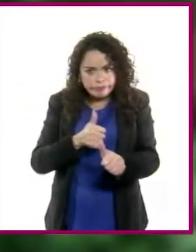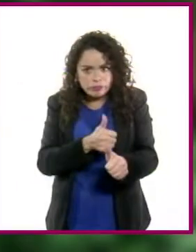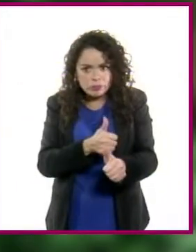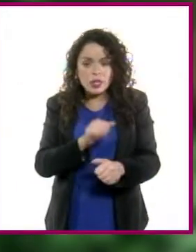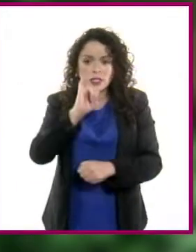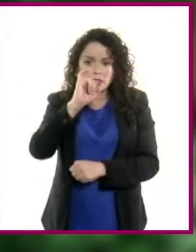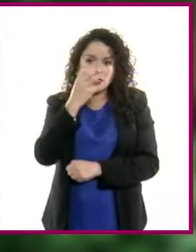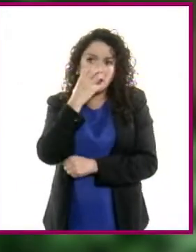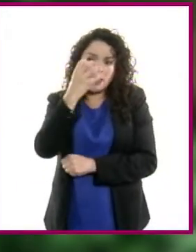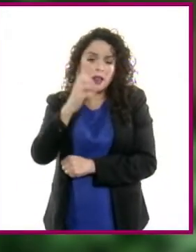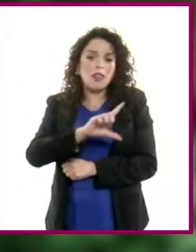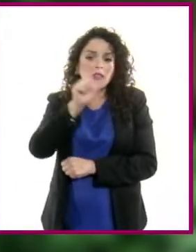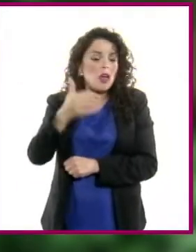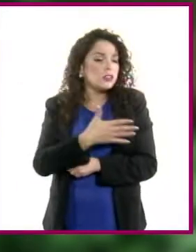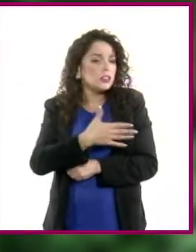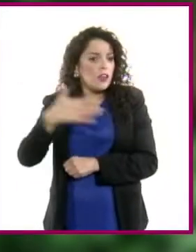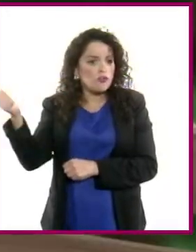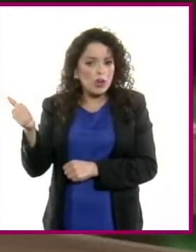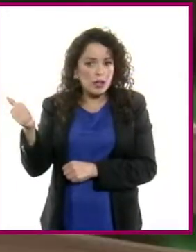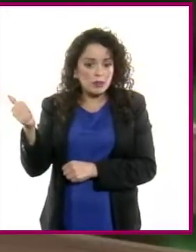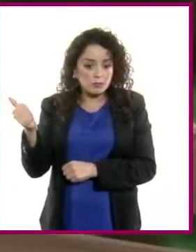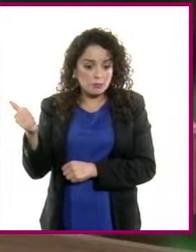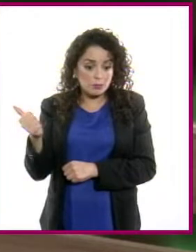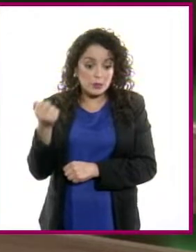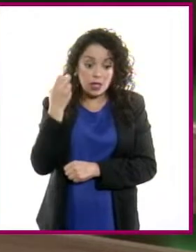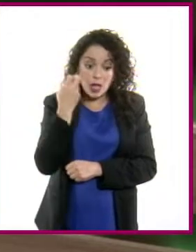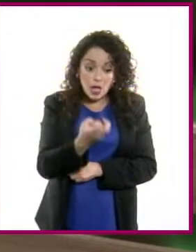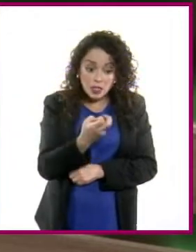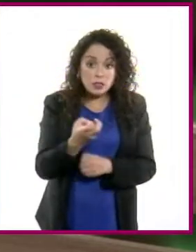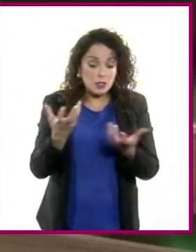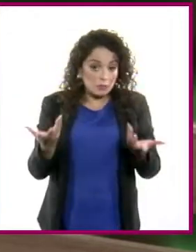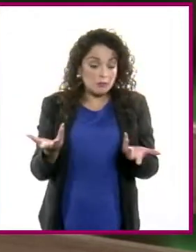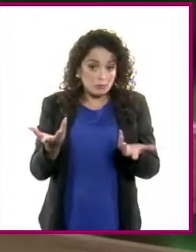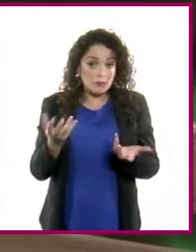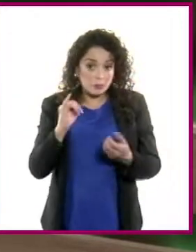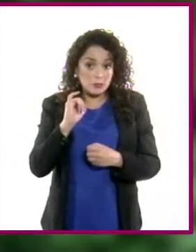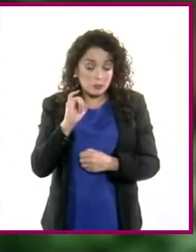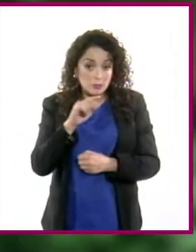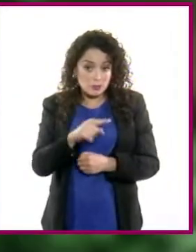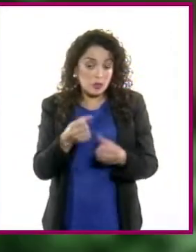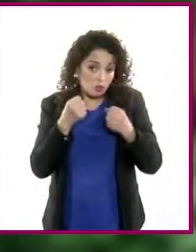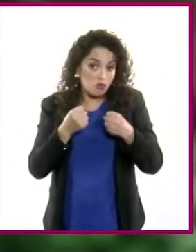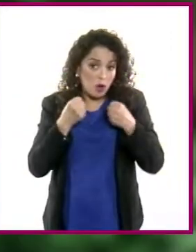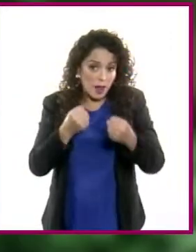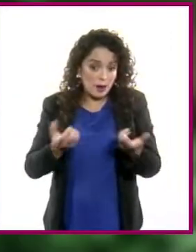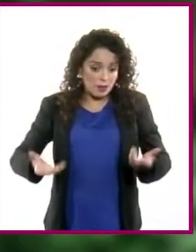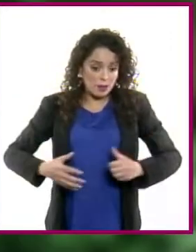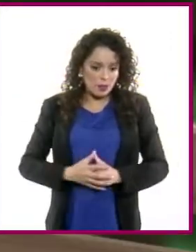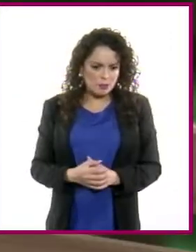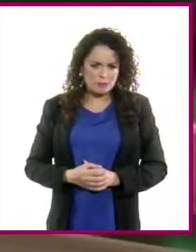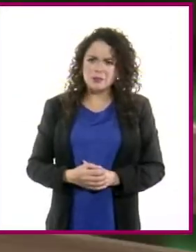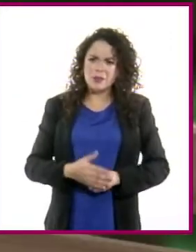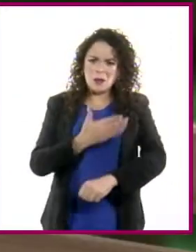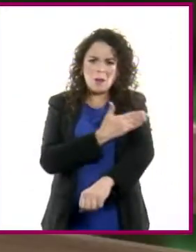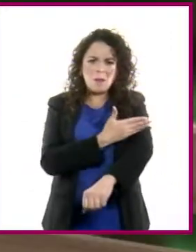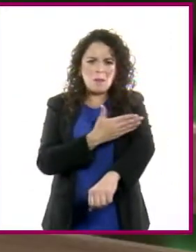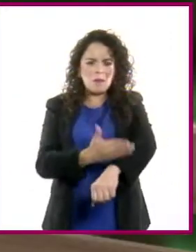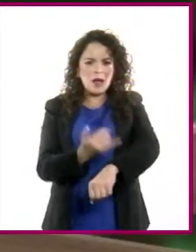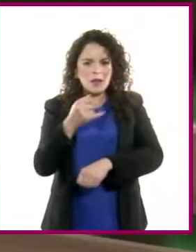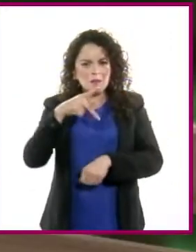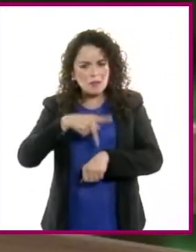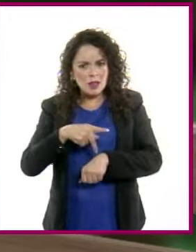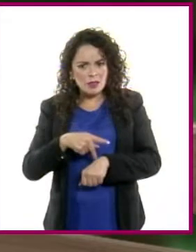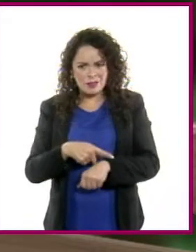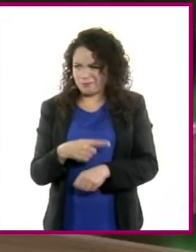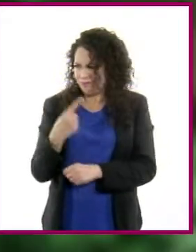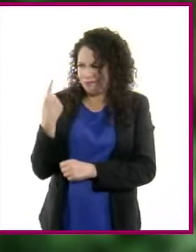fue. Eso es mucho más que nada, Lu. Palos y piedras. ¿Qué? Palos y